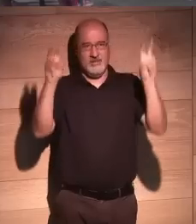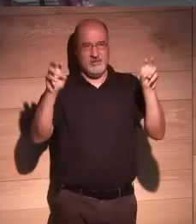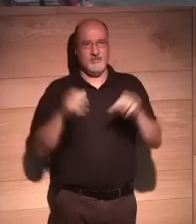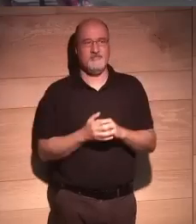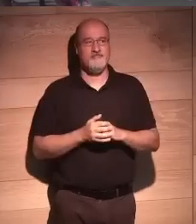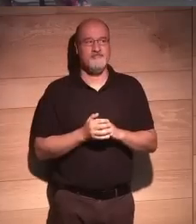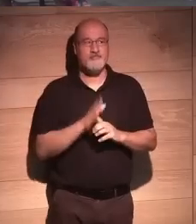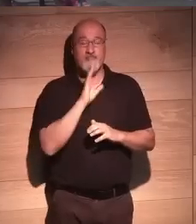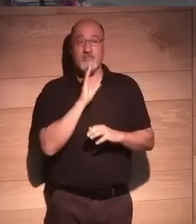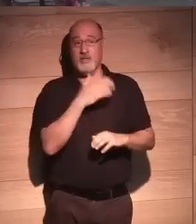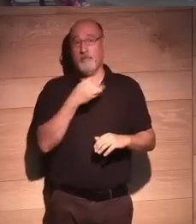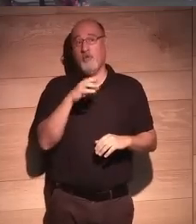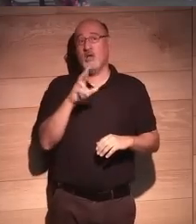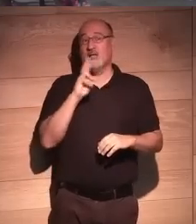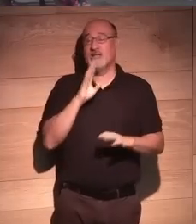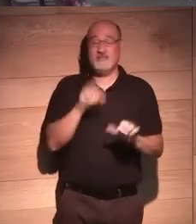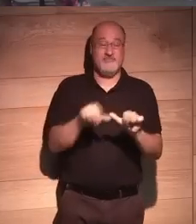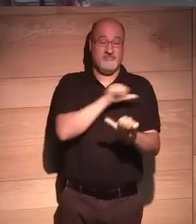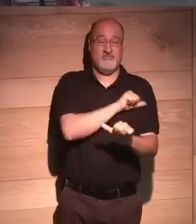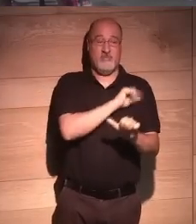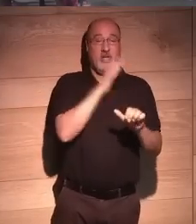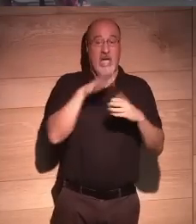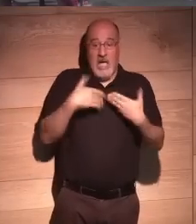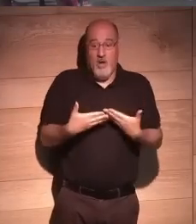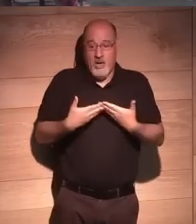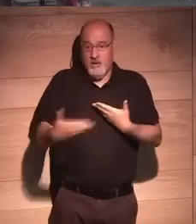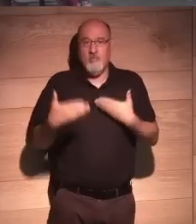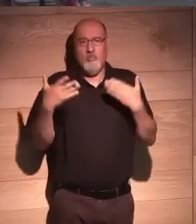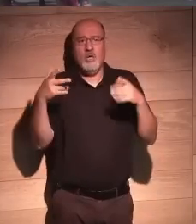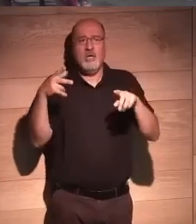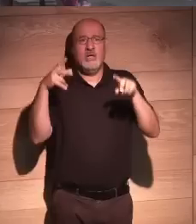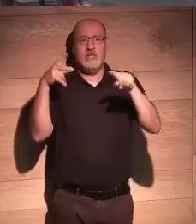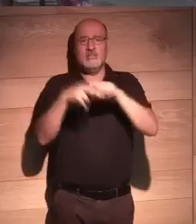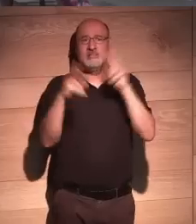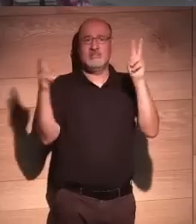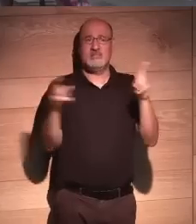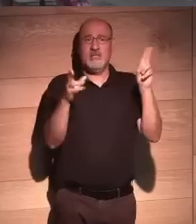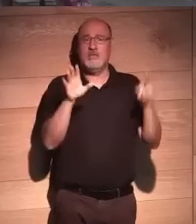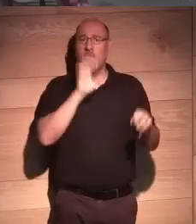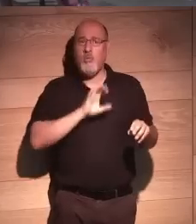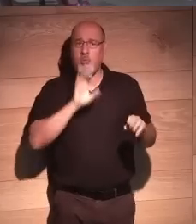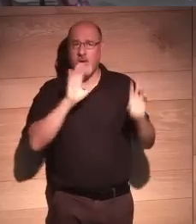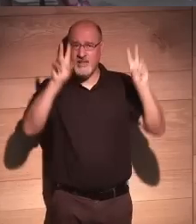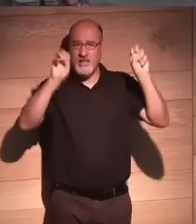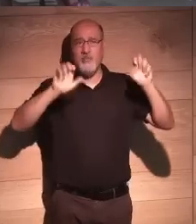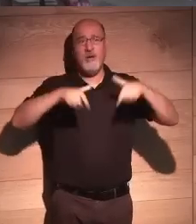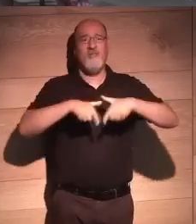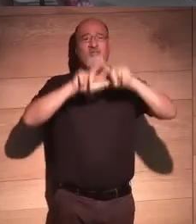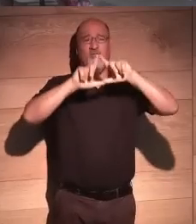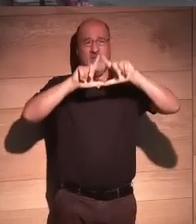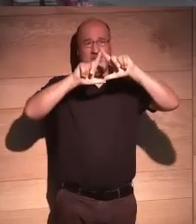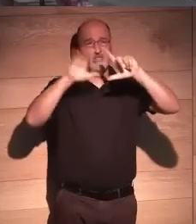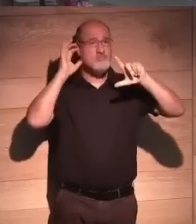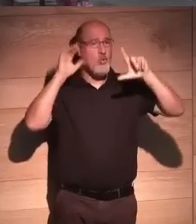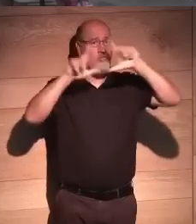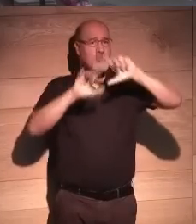valentía también. para retratarnos en nuestro tiempo que luego muchas veces no nos atrevemos. Cierto, porque ahora hay no series- tenemos esto. Ahora que es muy interesante tratar el feminismo, por ejemplo, bueno, pues hacemos